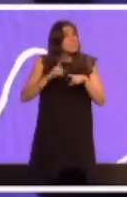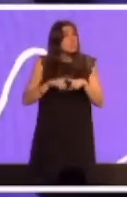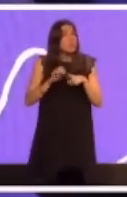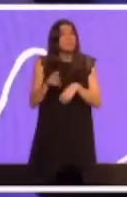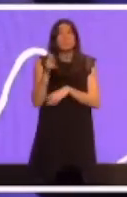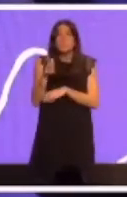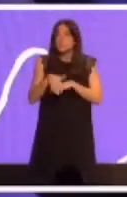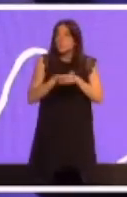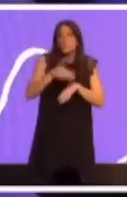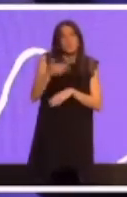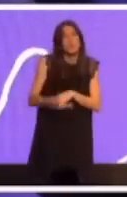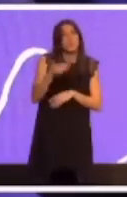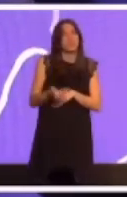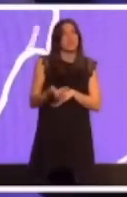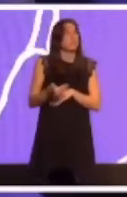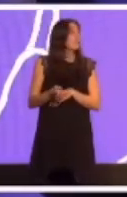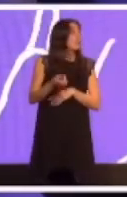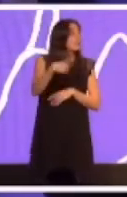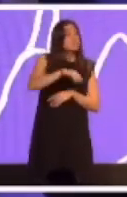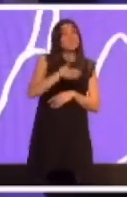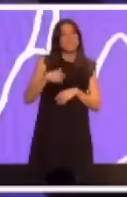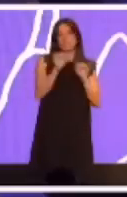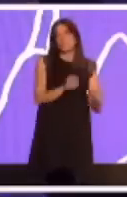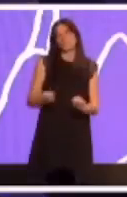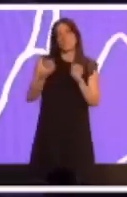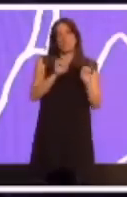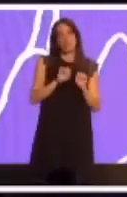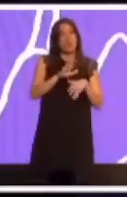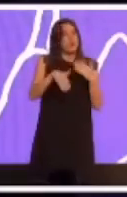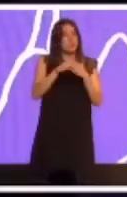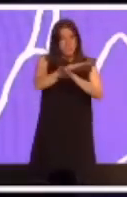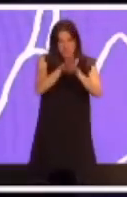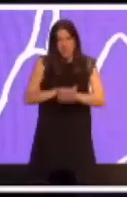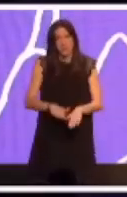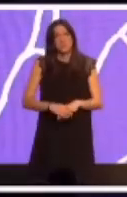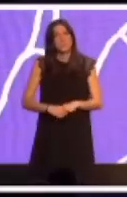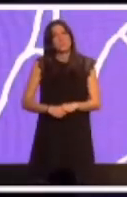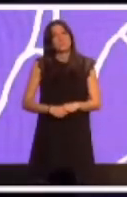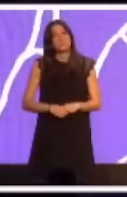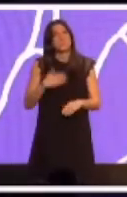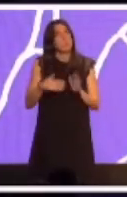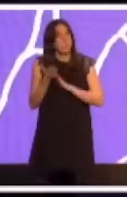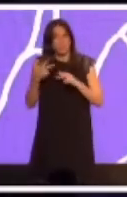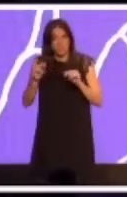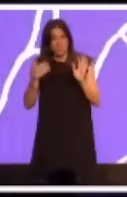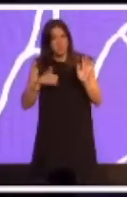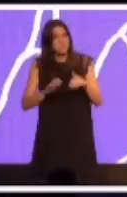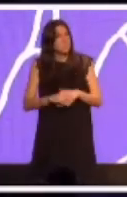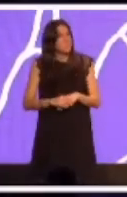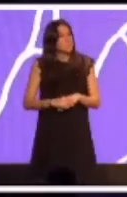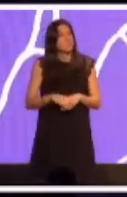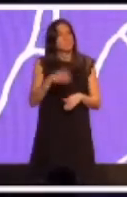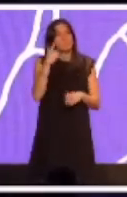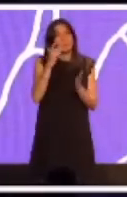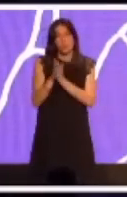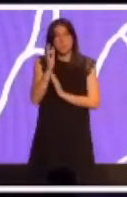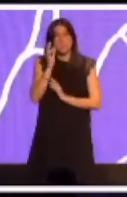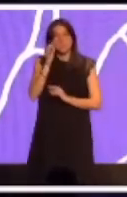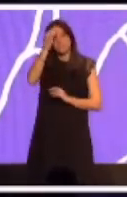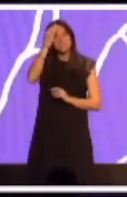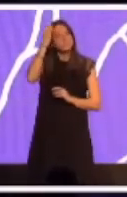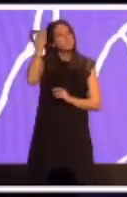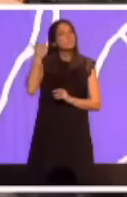un derecho fundamental y estamos dispuestas a defenderlo hasta el final y termino Mirad compañeras